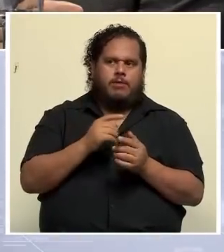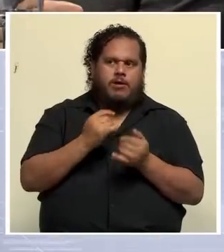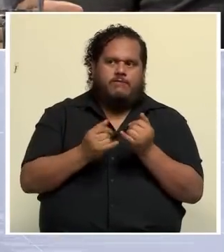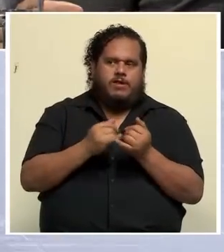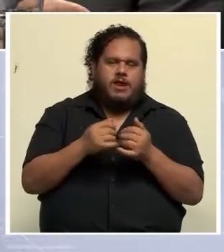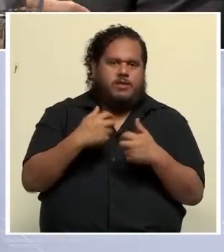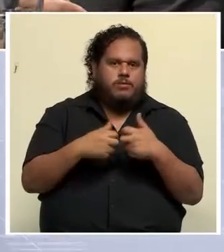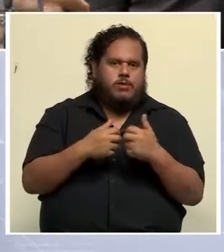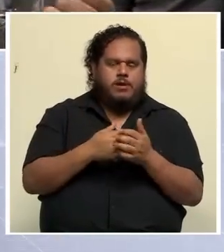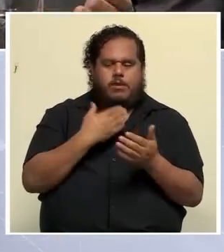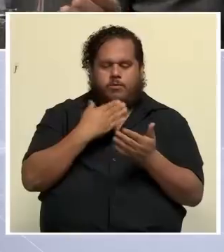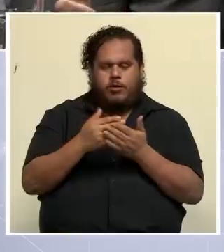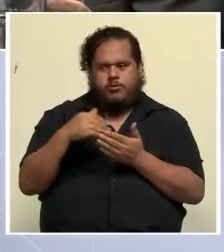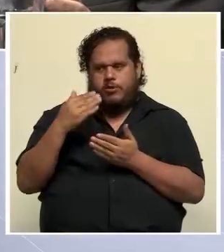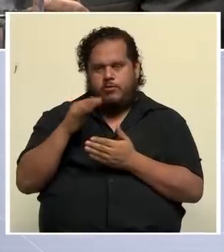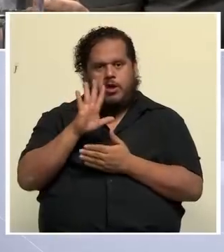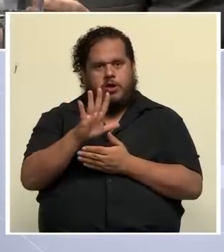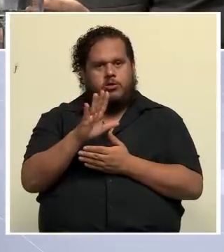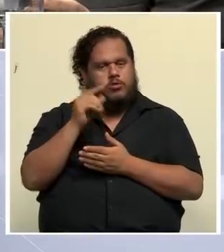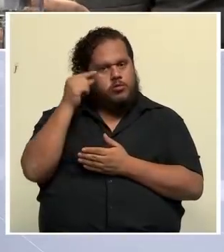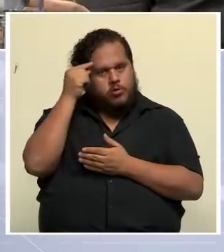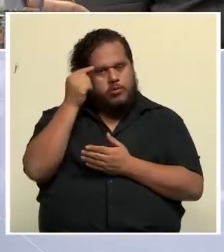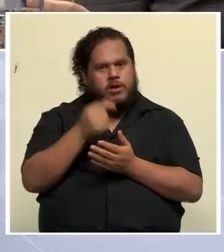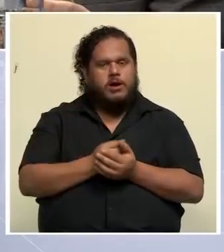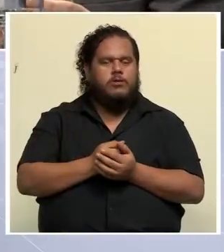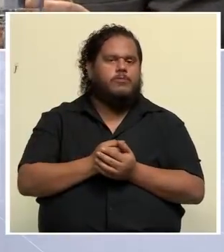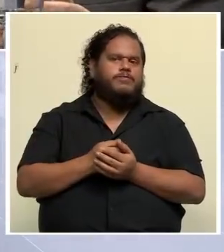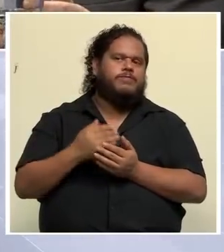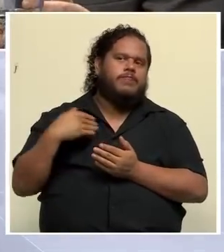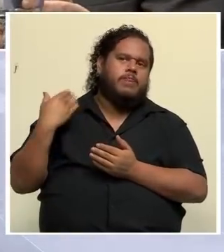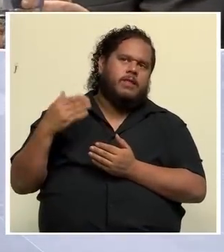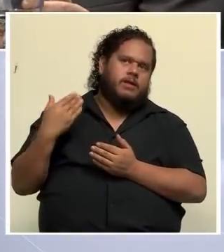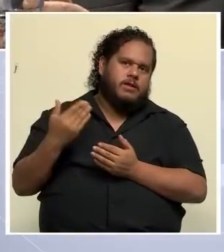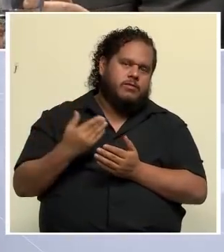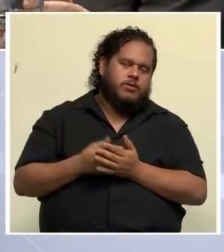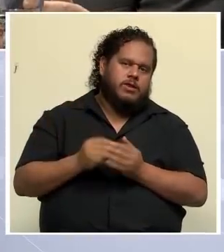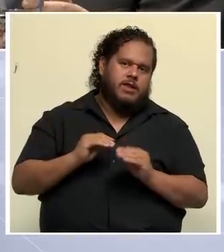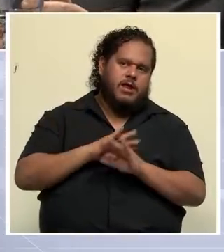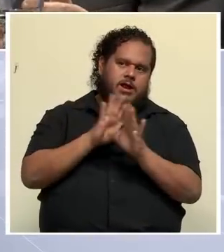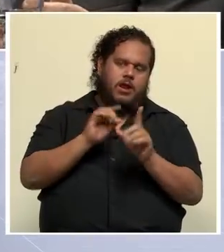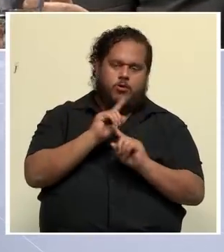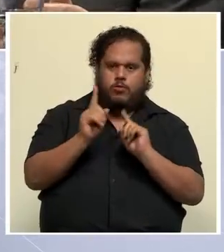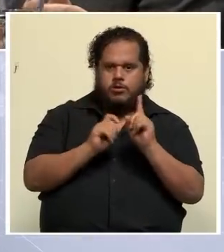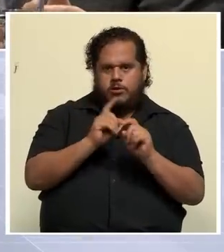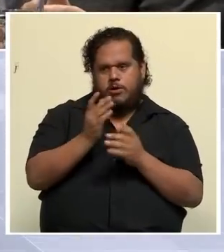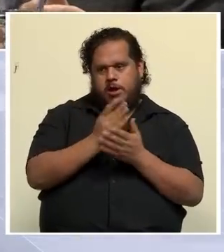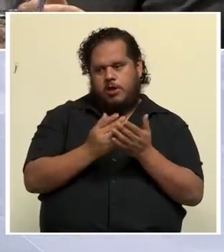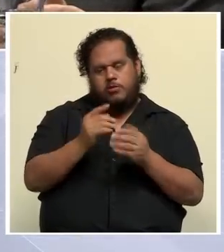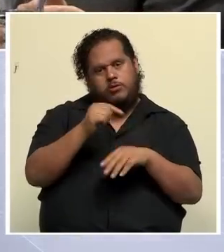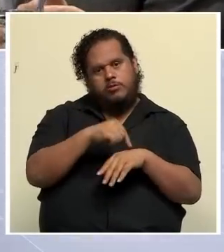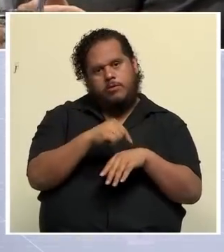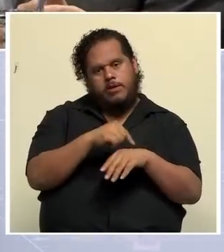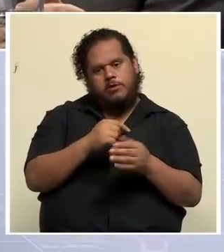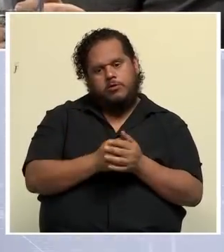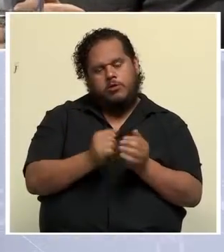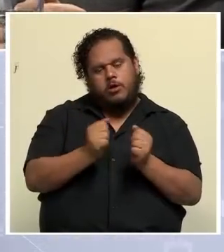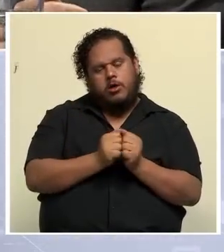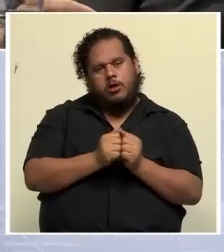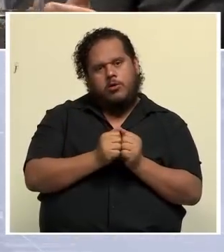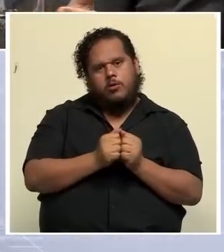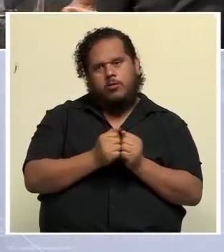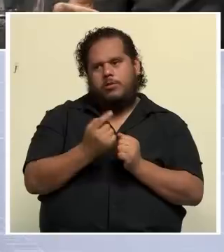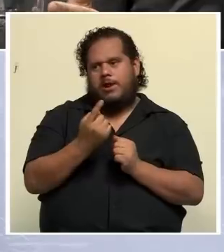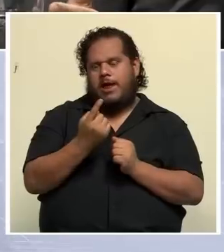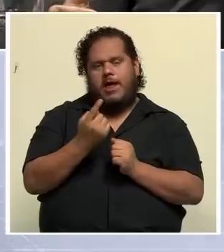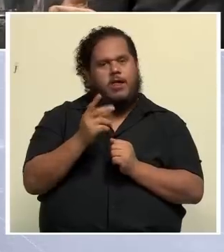Luego, bueno, su gobierno. Luego, por supuesto, cuestionado en algunos momentos y con una